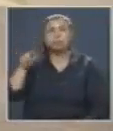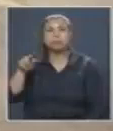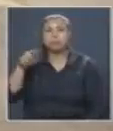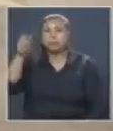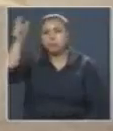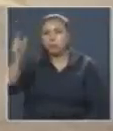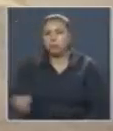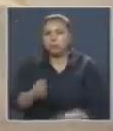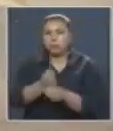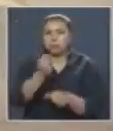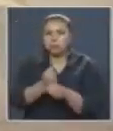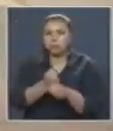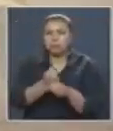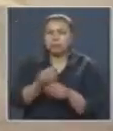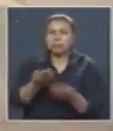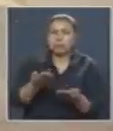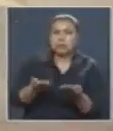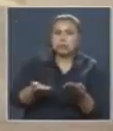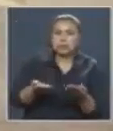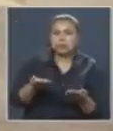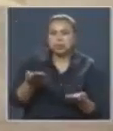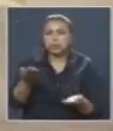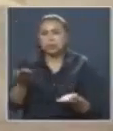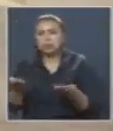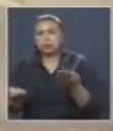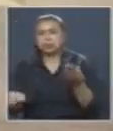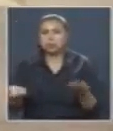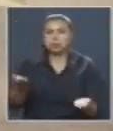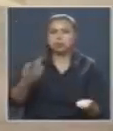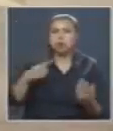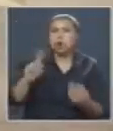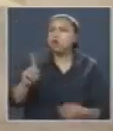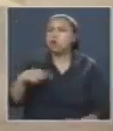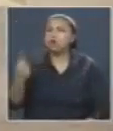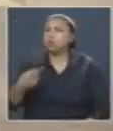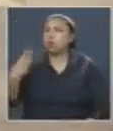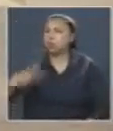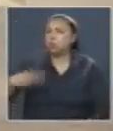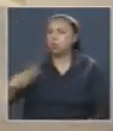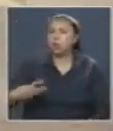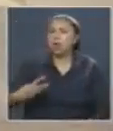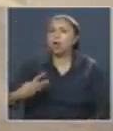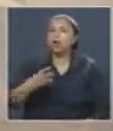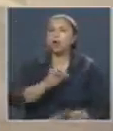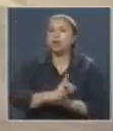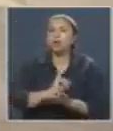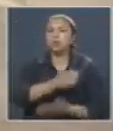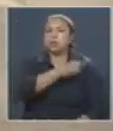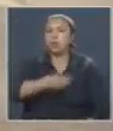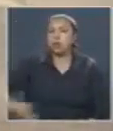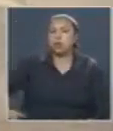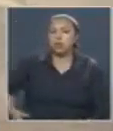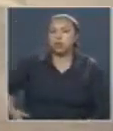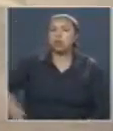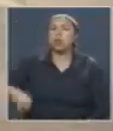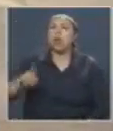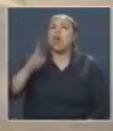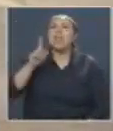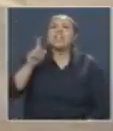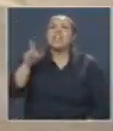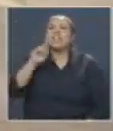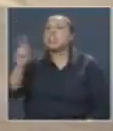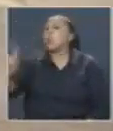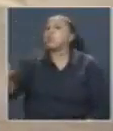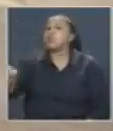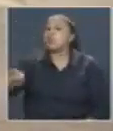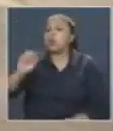en un contexto sumamente hostil no sólo son los municipios y organismos de gobierno central lo que no le reconoce a sus derechos